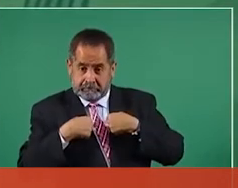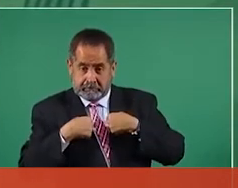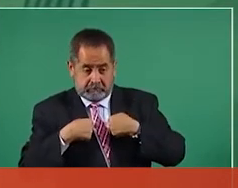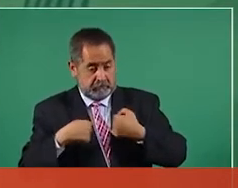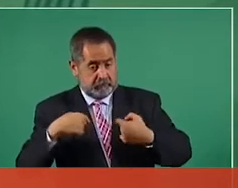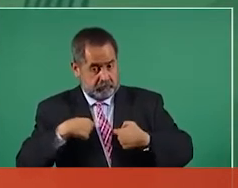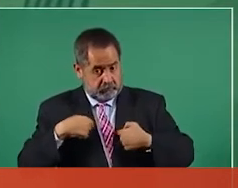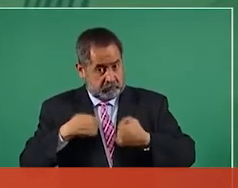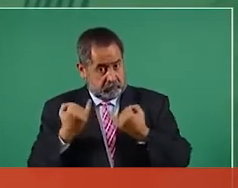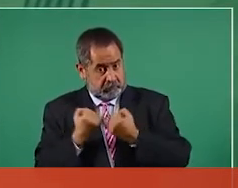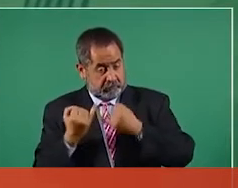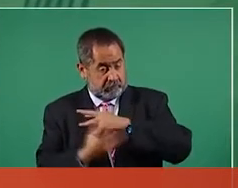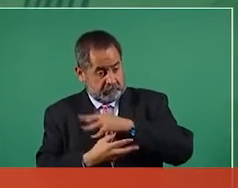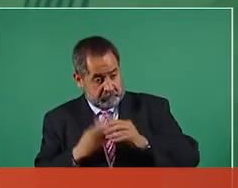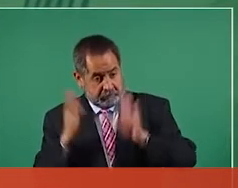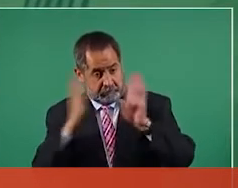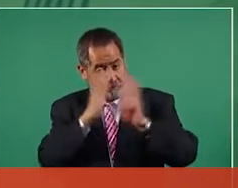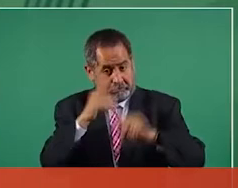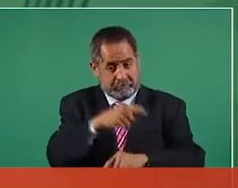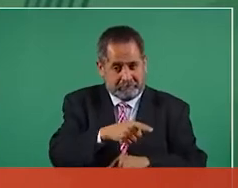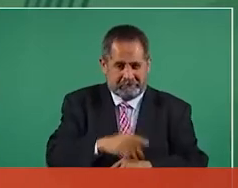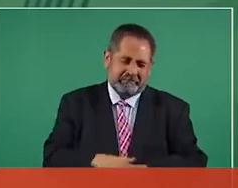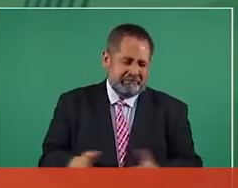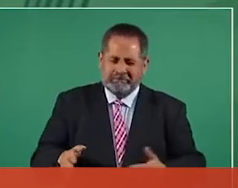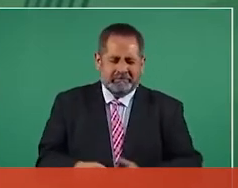de espionaje.